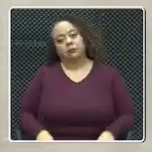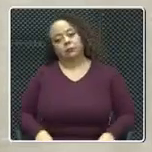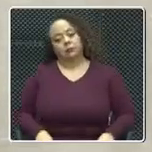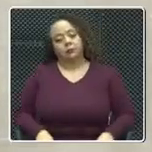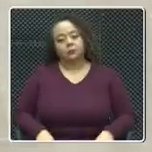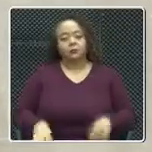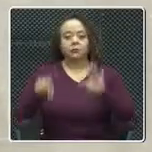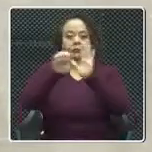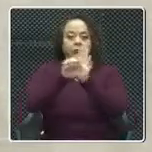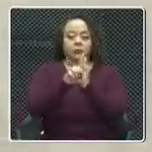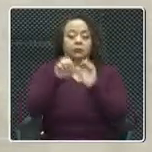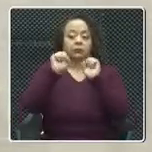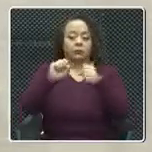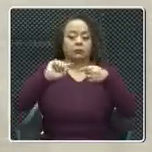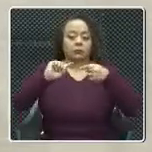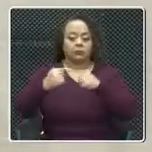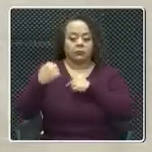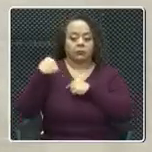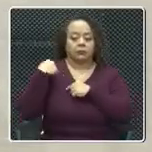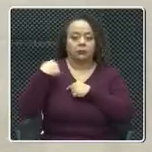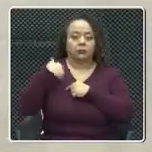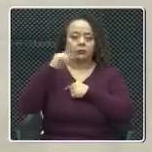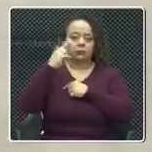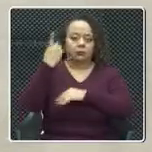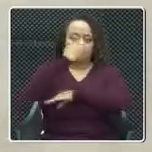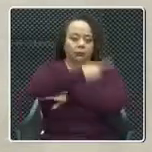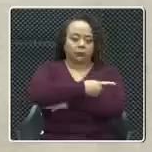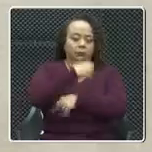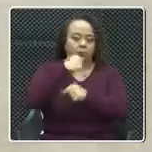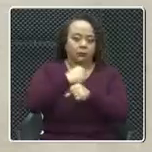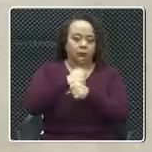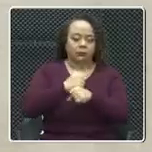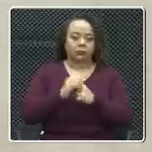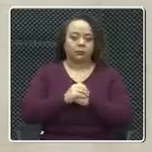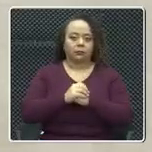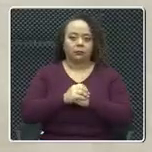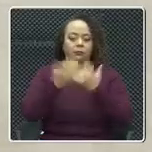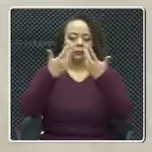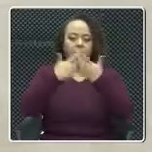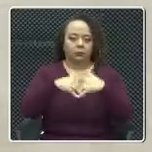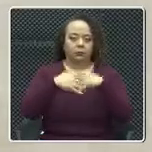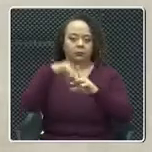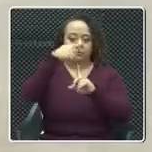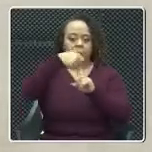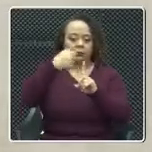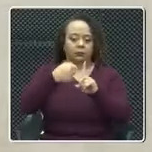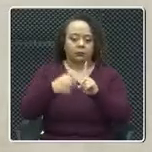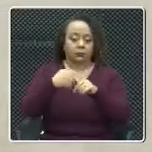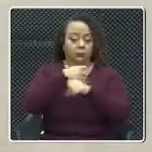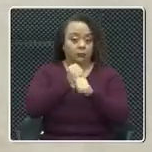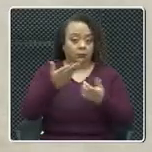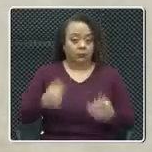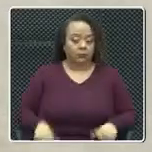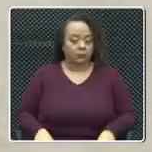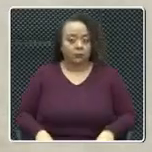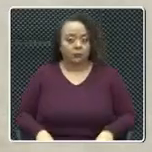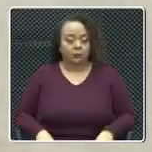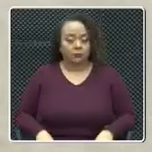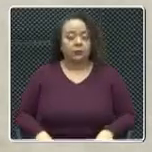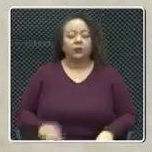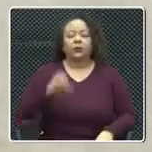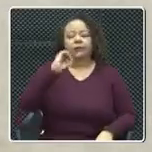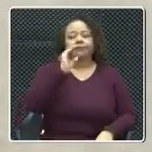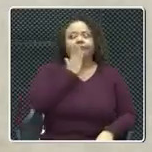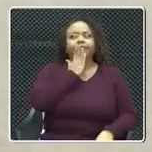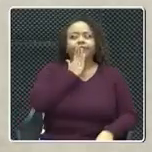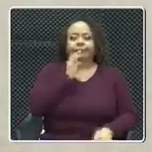ejemplo, ¿me podría doler el hombro si yo tengo 2 días de estar trabajando en la planta bananera, haciendo lo que estoy haciendo, ¿verdad? O habría, me